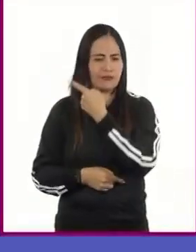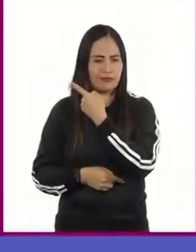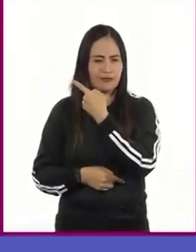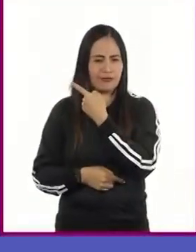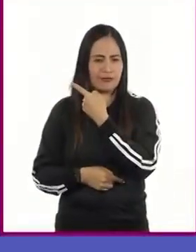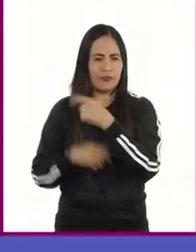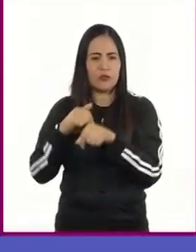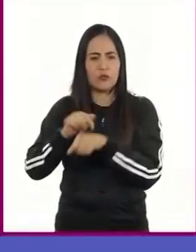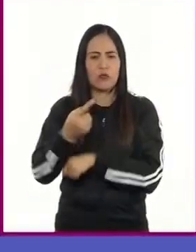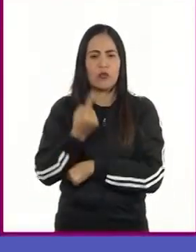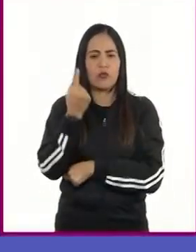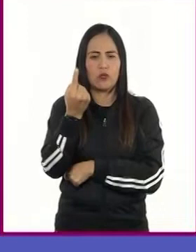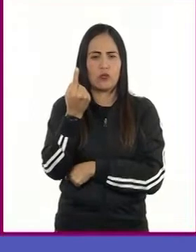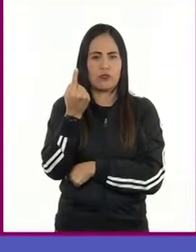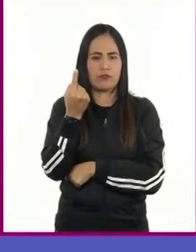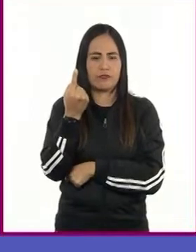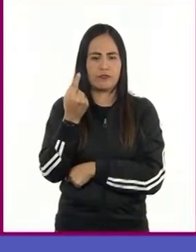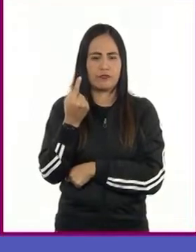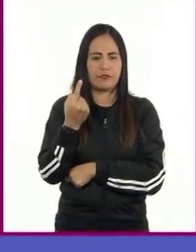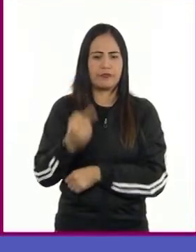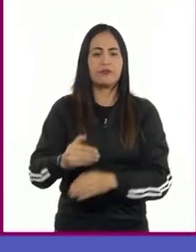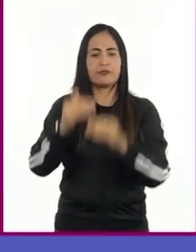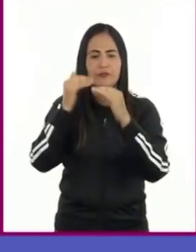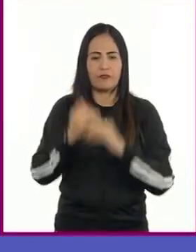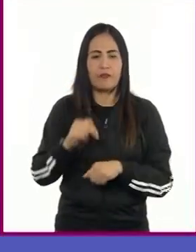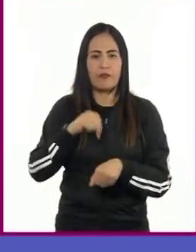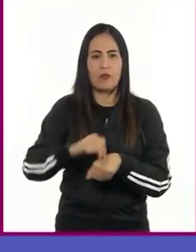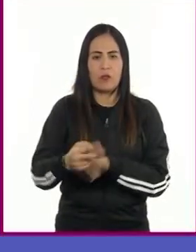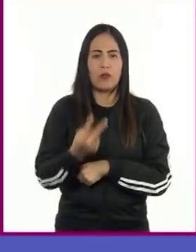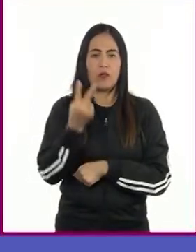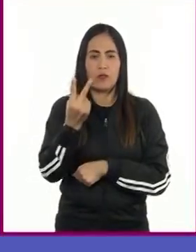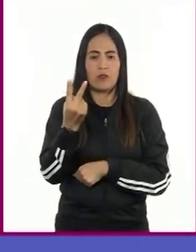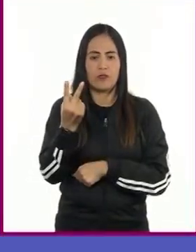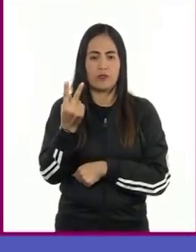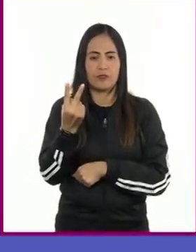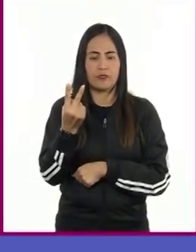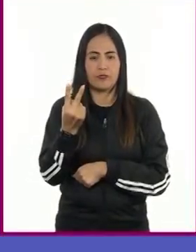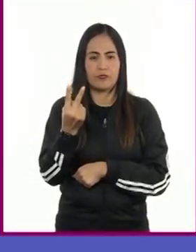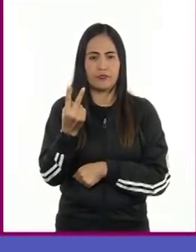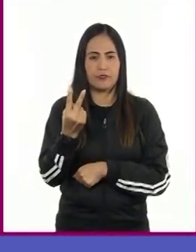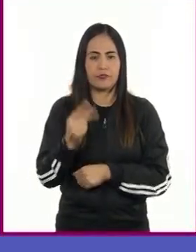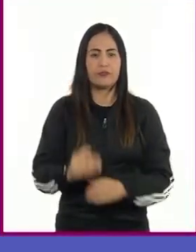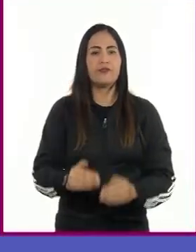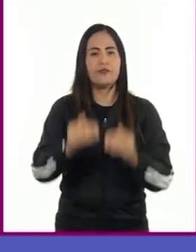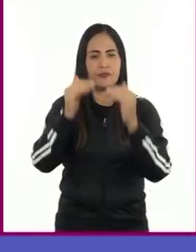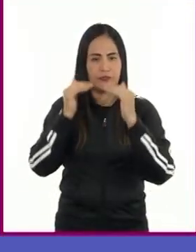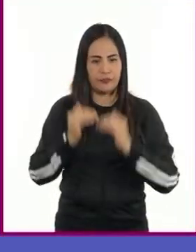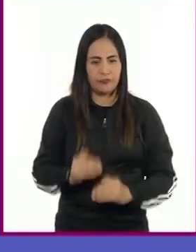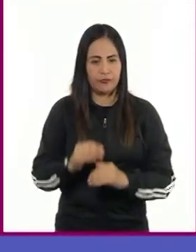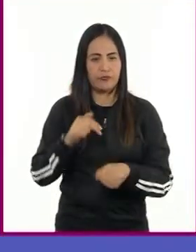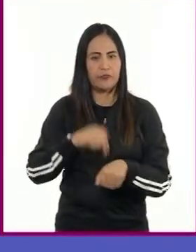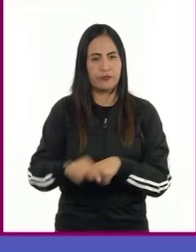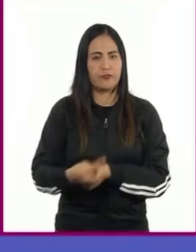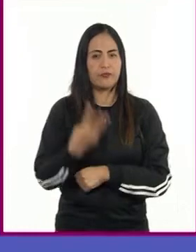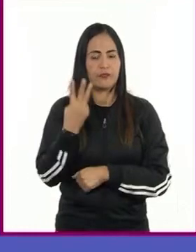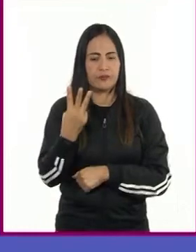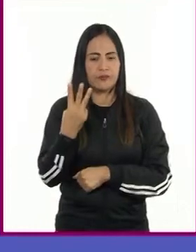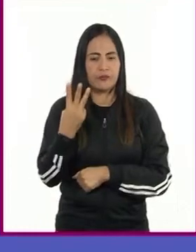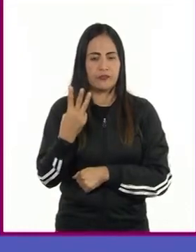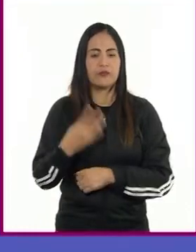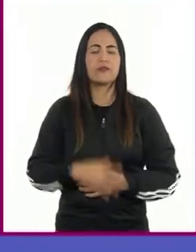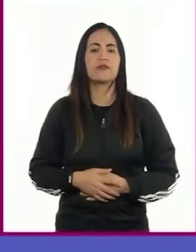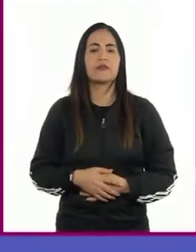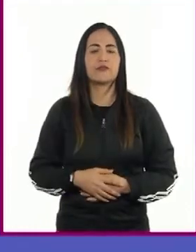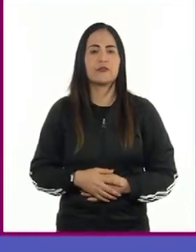con atención una primera vez, releer el texto pero esta vez subrayando las ideas principales, asegurarse de haberlas